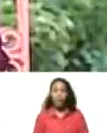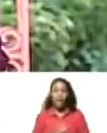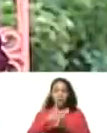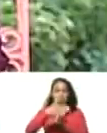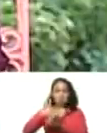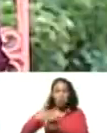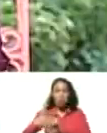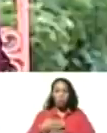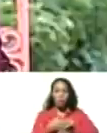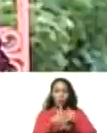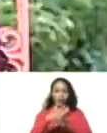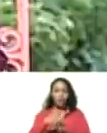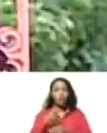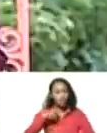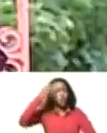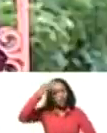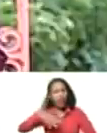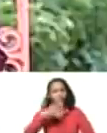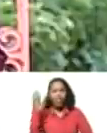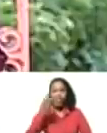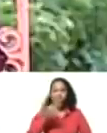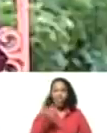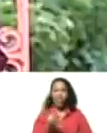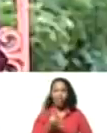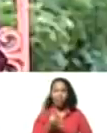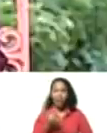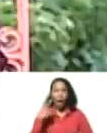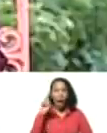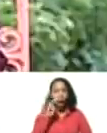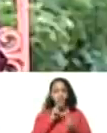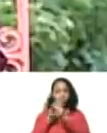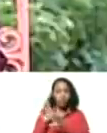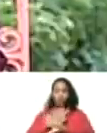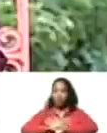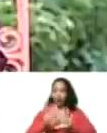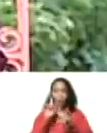compartir. Creo de verdad, habiendo visto ya,